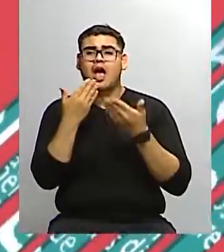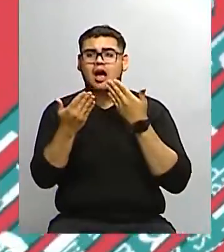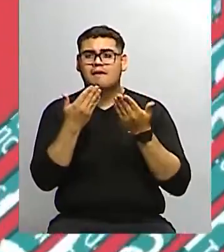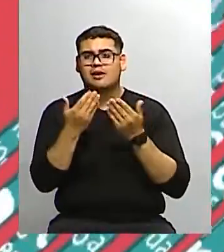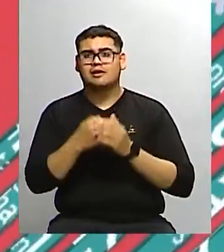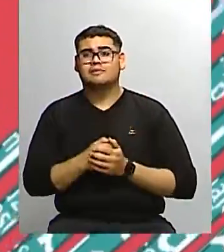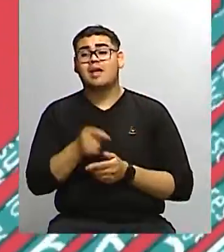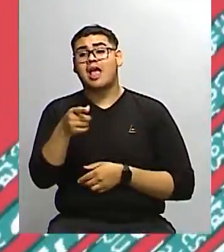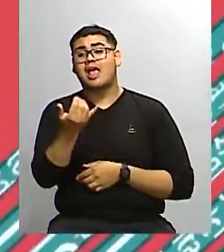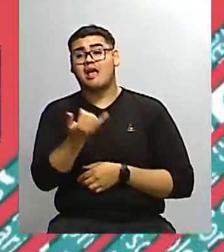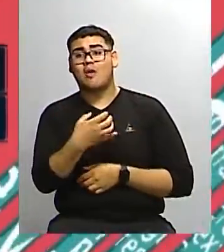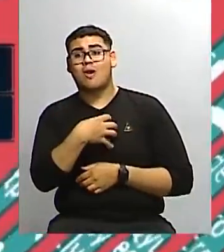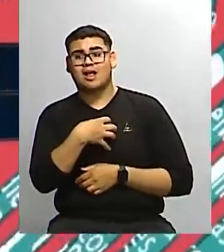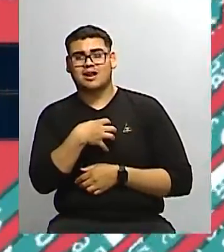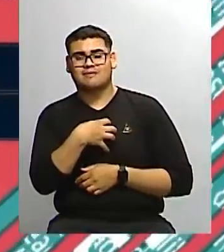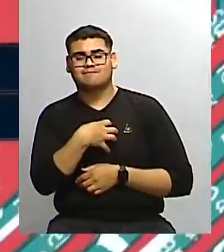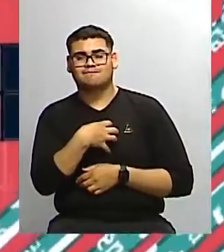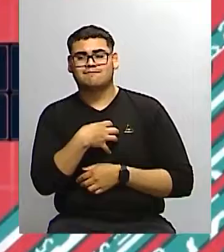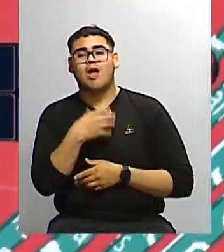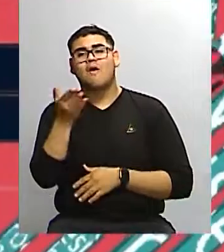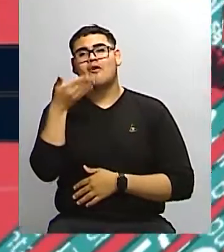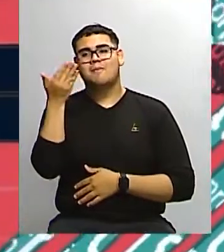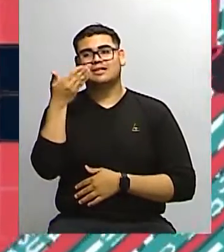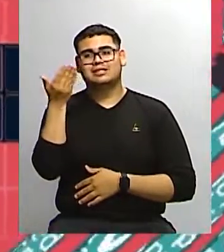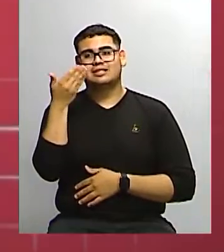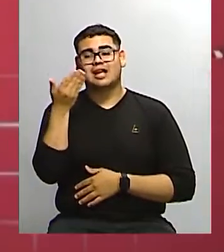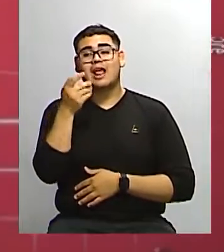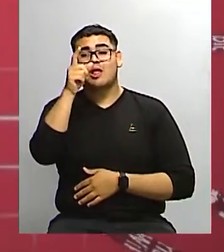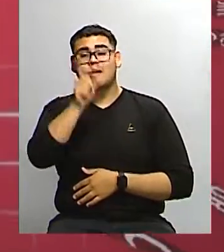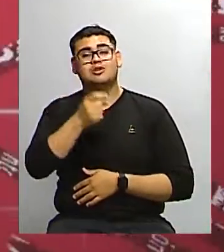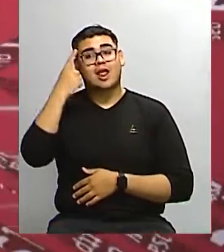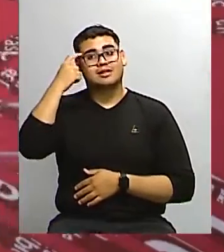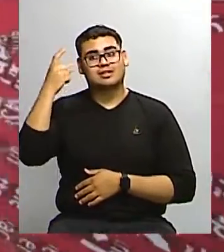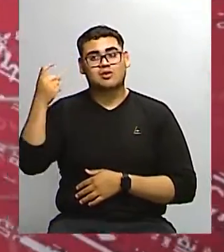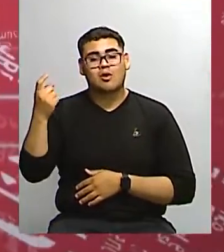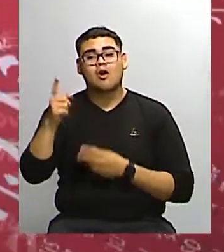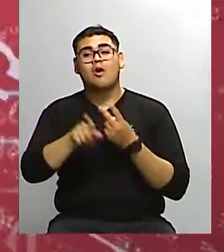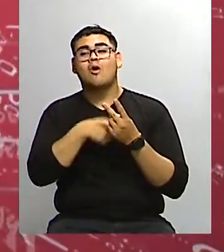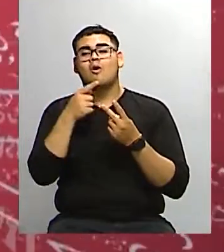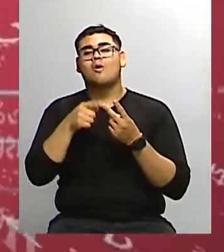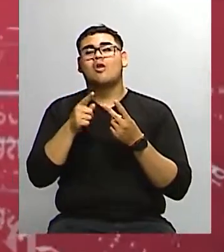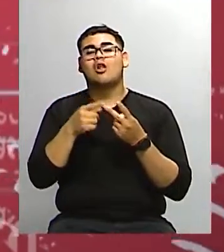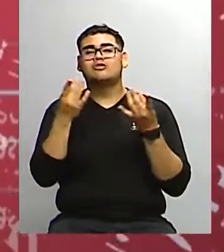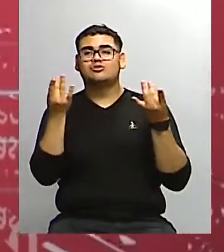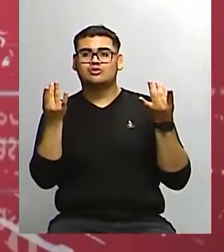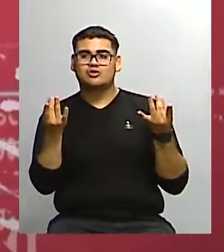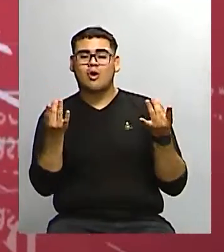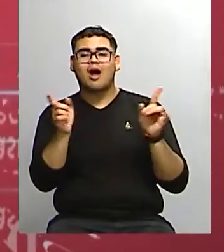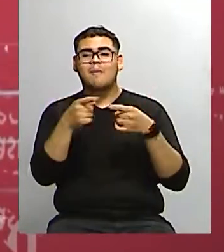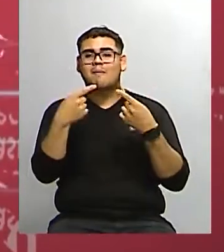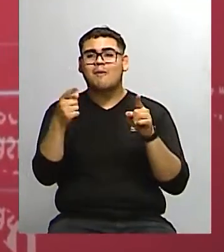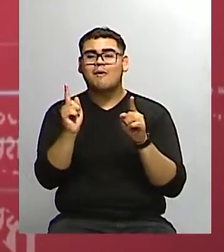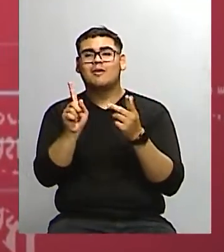hubo una clase, una charla de un psicólogo, una sala de yoga de la música, otra